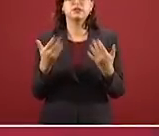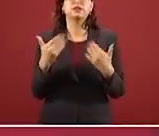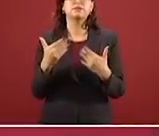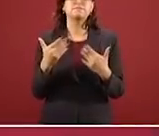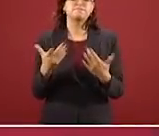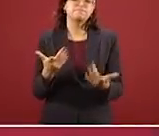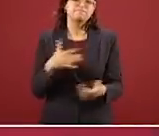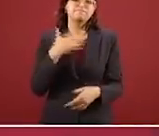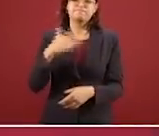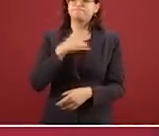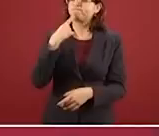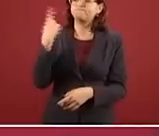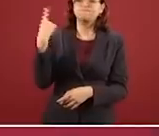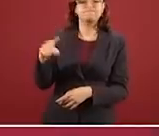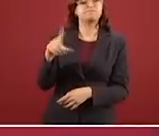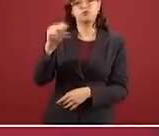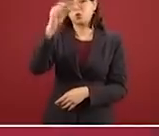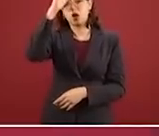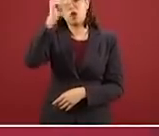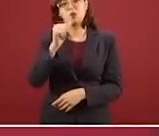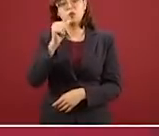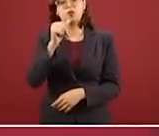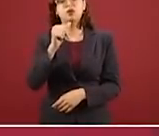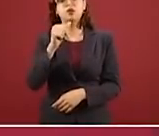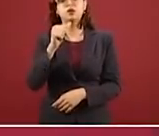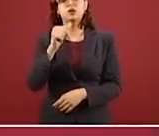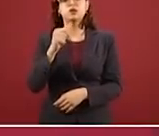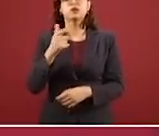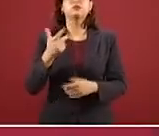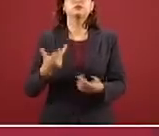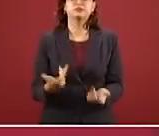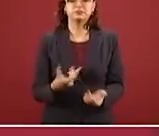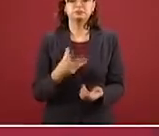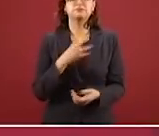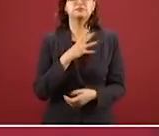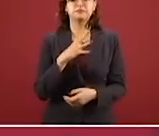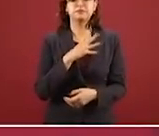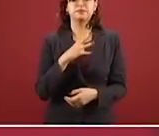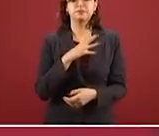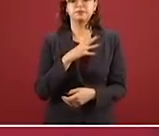expresando nuestra inconformidad y tengo